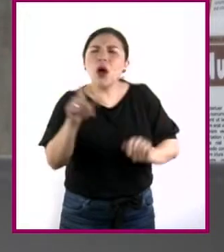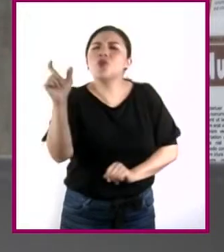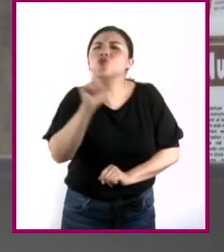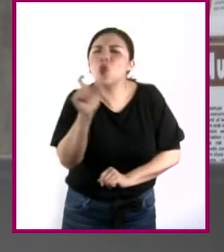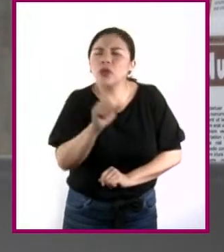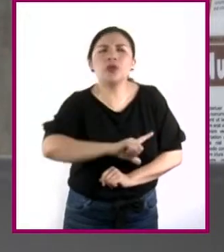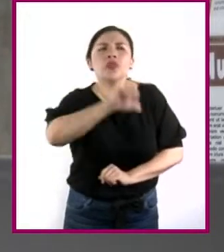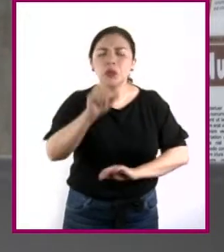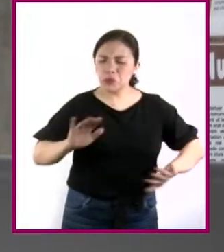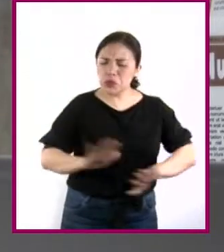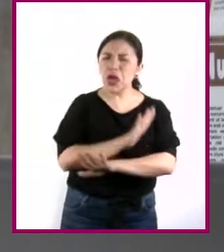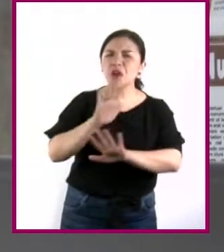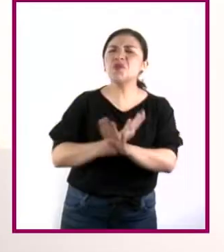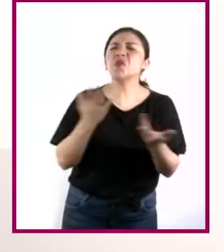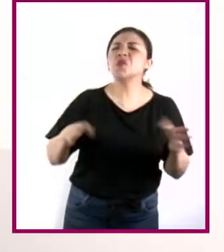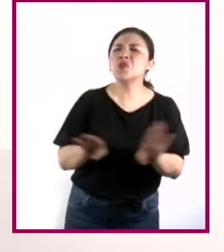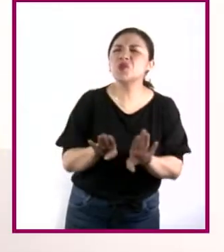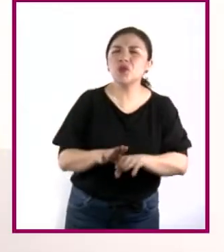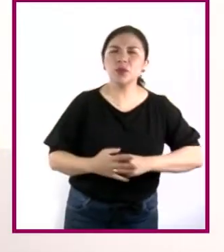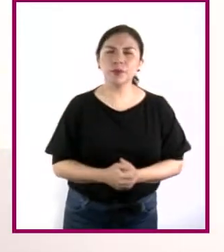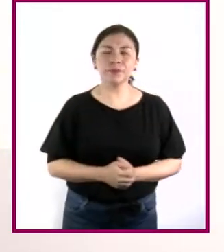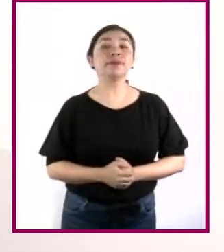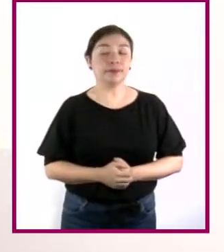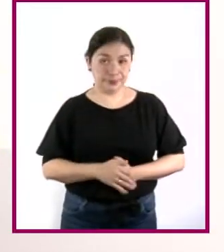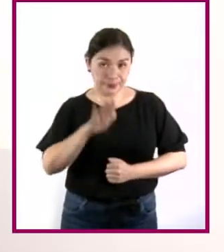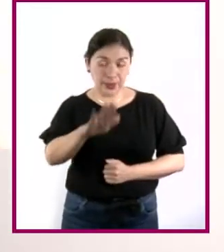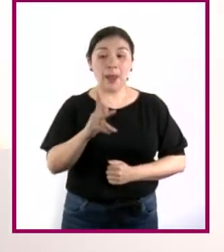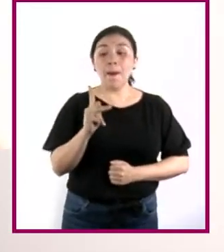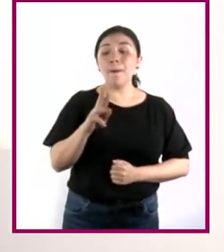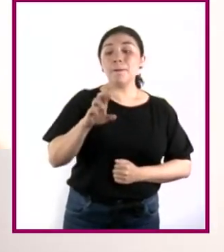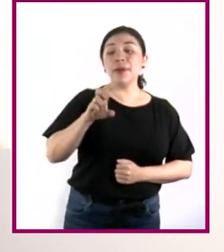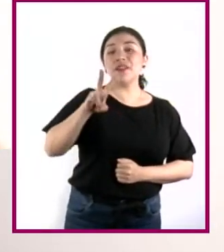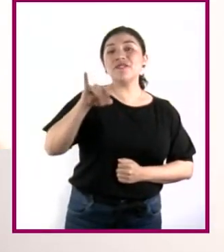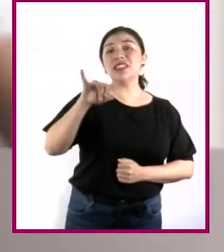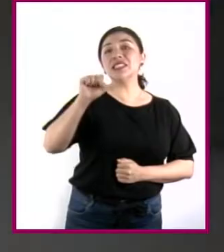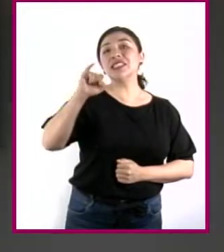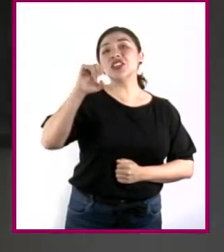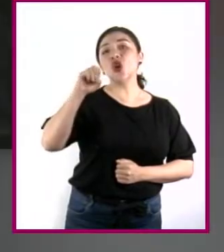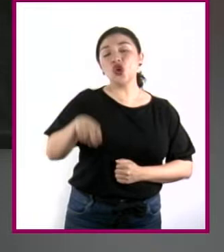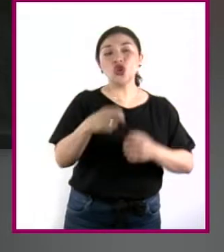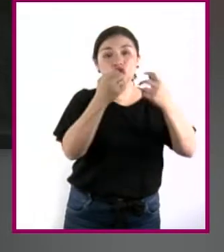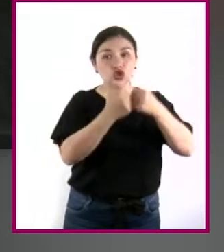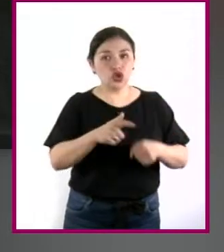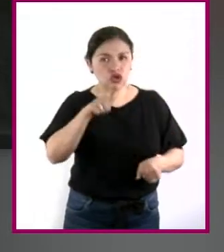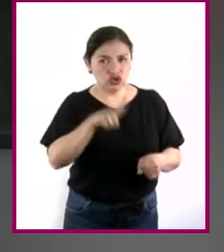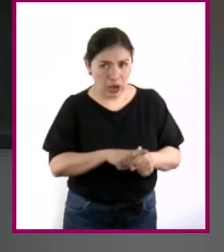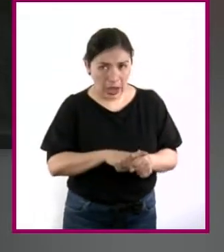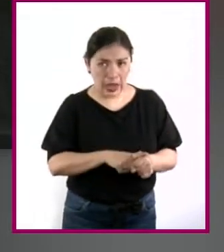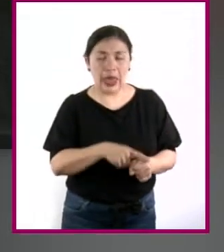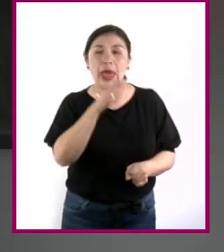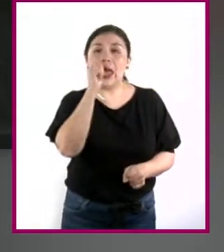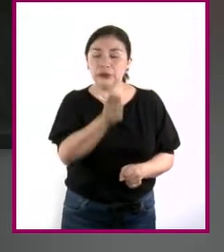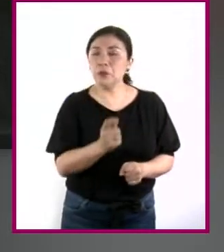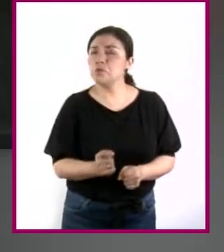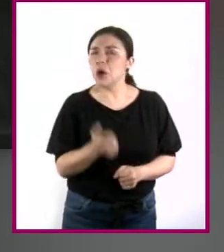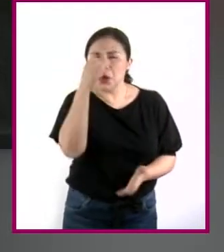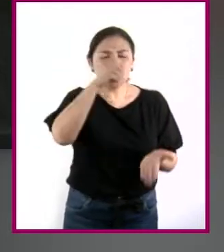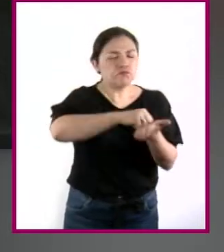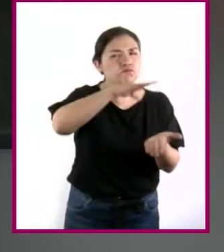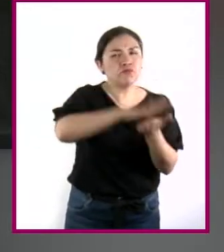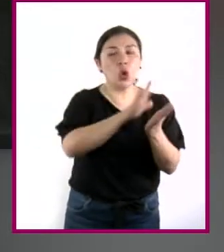ha modificado? Bueno, la previsión social como tal, se consagra primero en